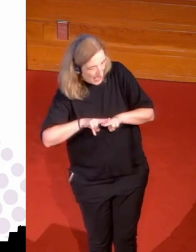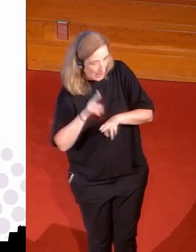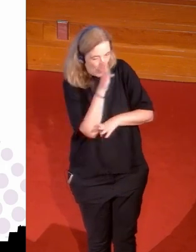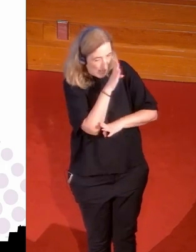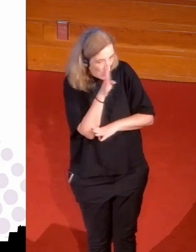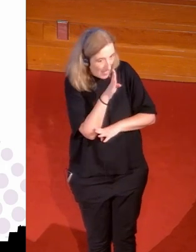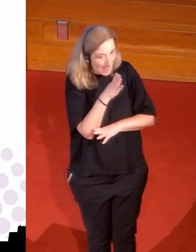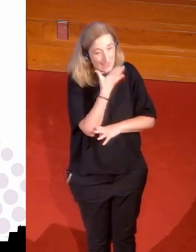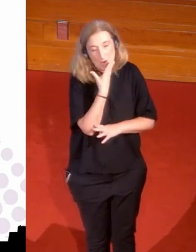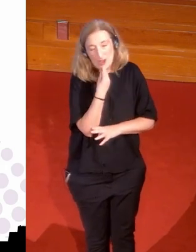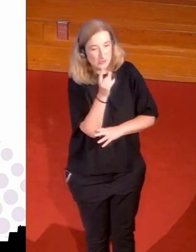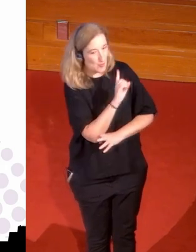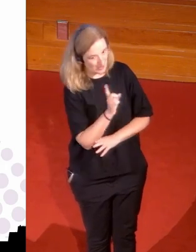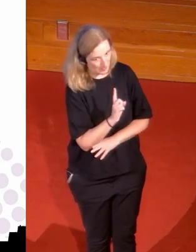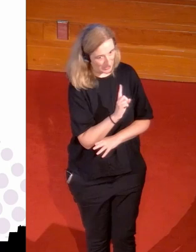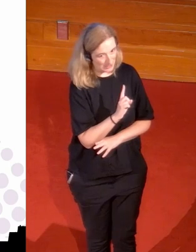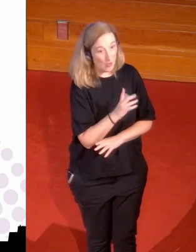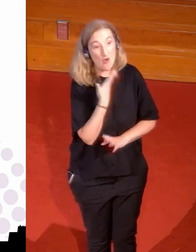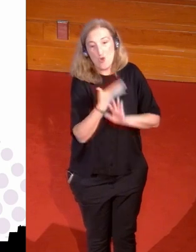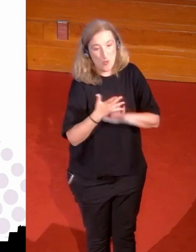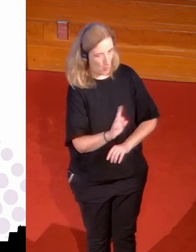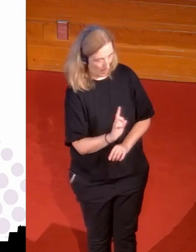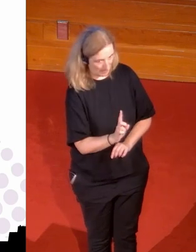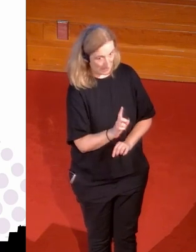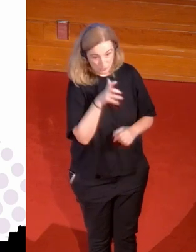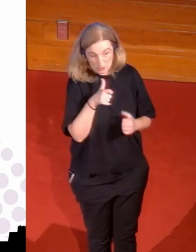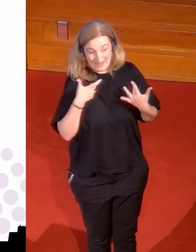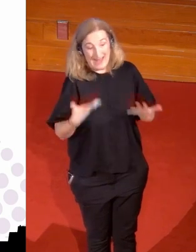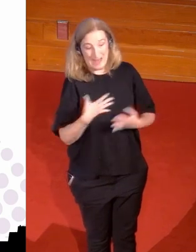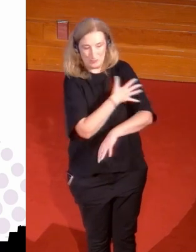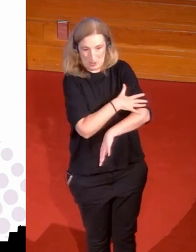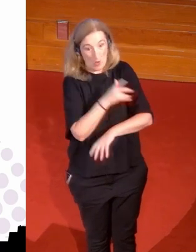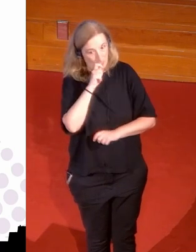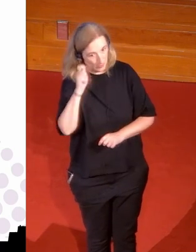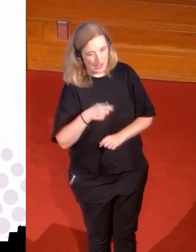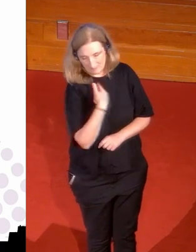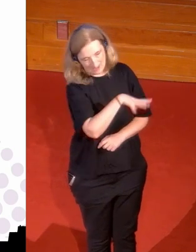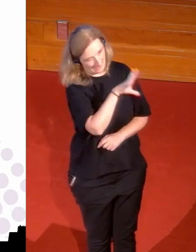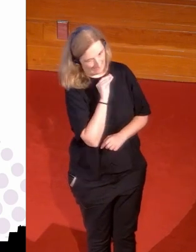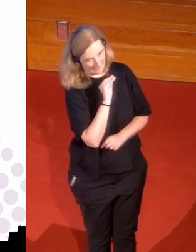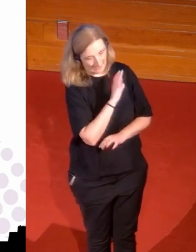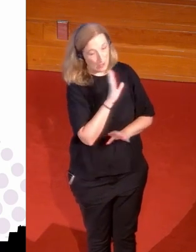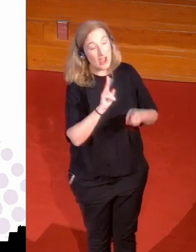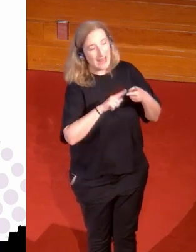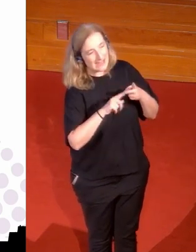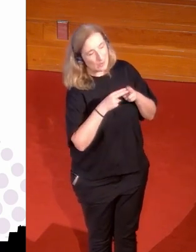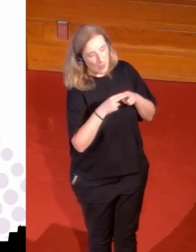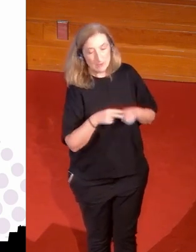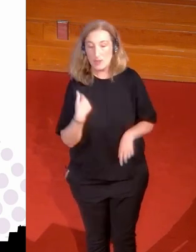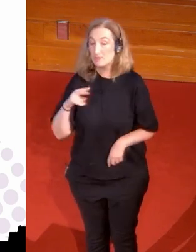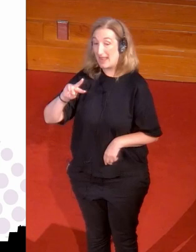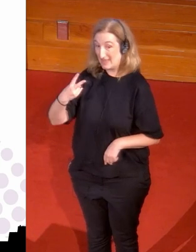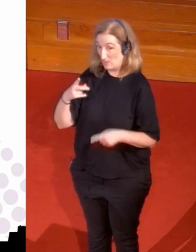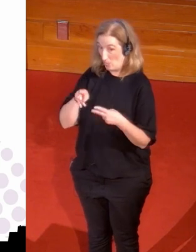menos presentable de la del actual gobierno y de de Ucrania me ha quedado Clara la pregunta la segunda y y la segunda pregunta es